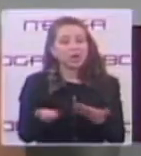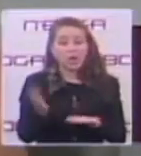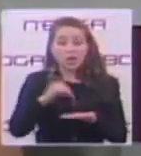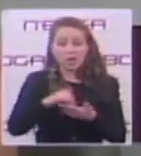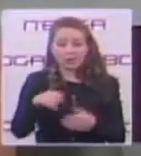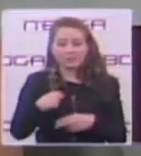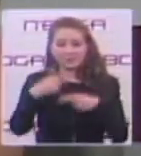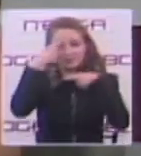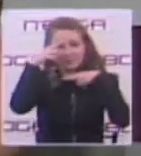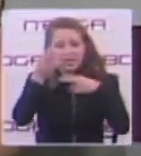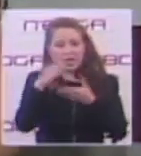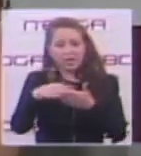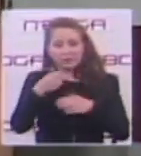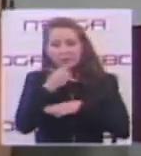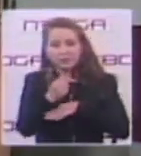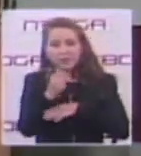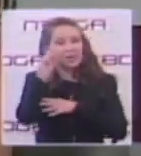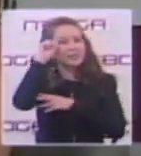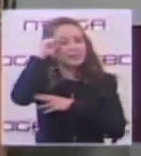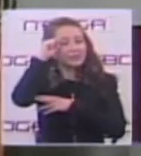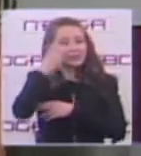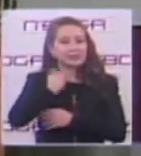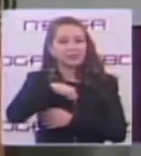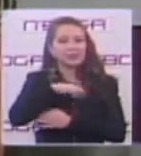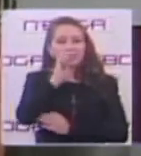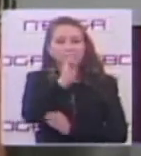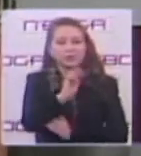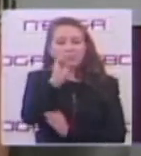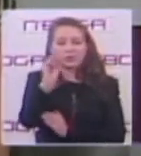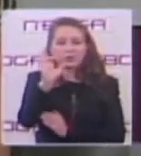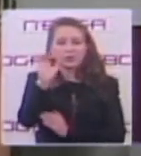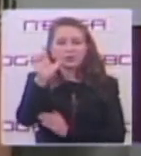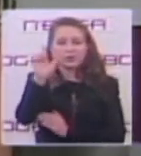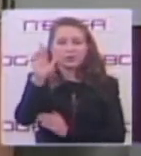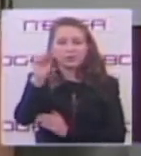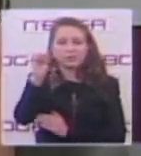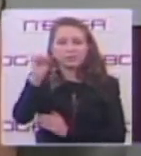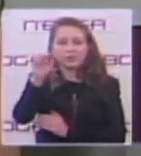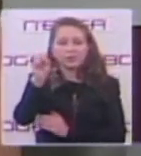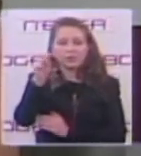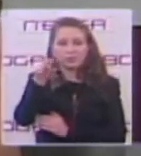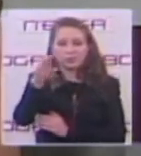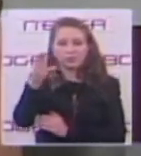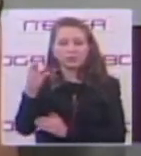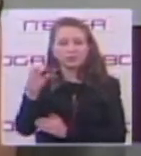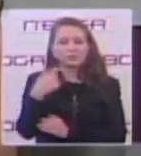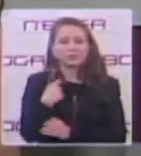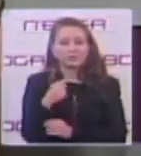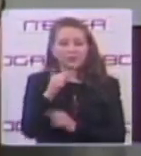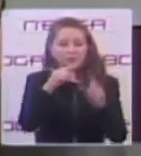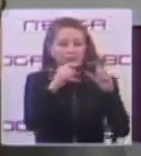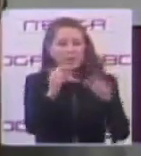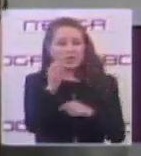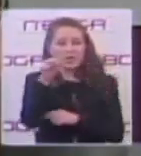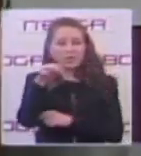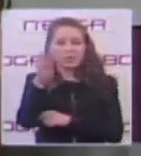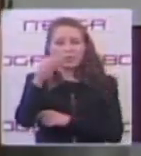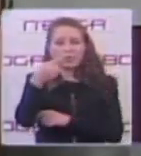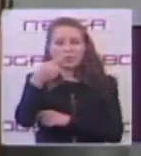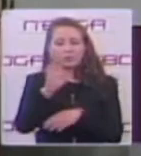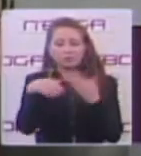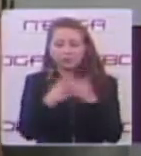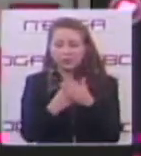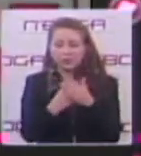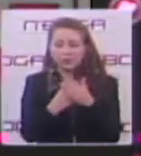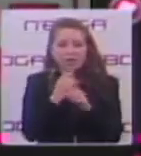nuevamente esta entrevista, los invito, recuerden, ingresen a nuestra página web www.telerama.es en la sección En Boga. No solo eso, también pueden chequear